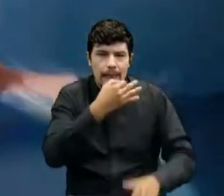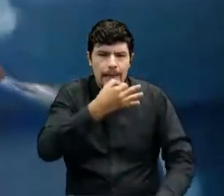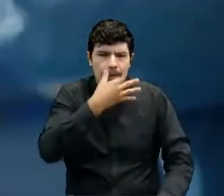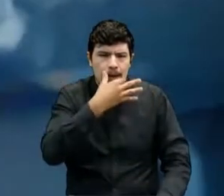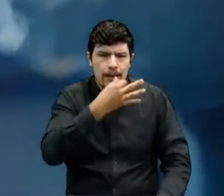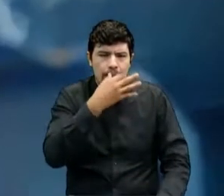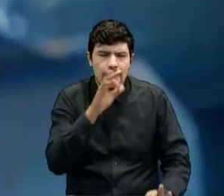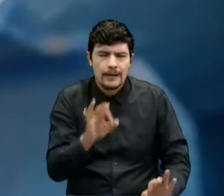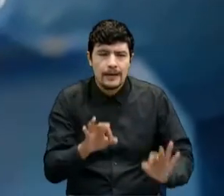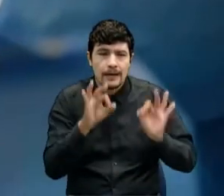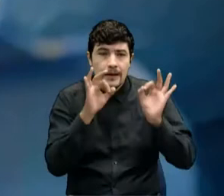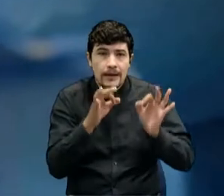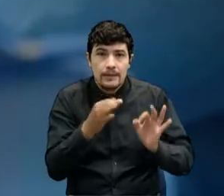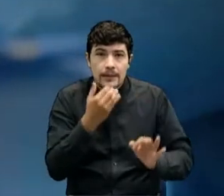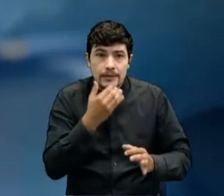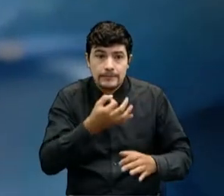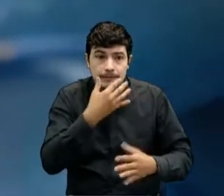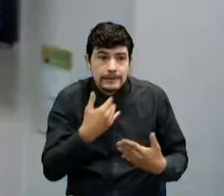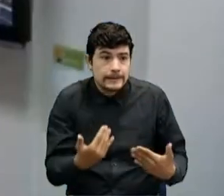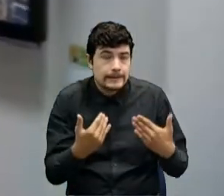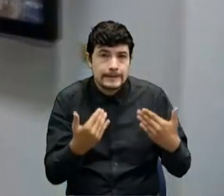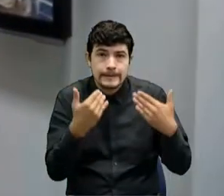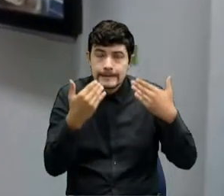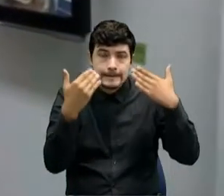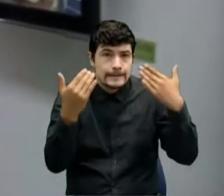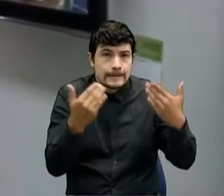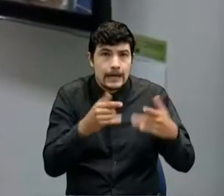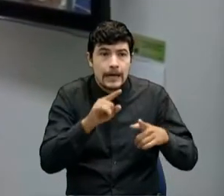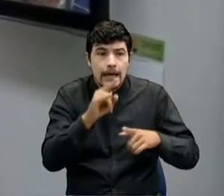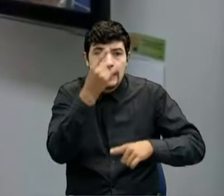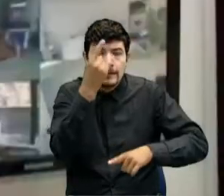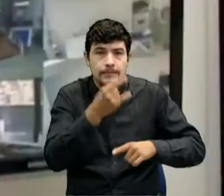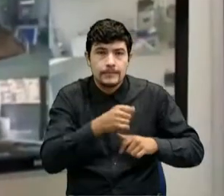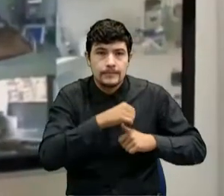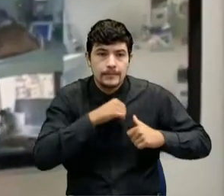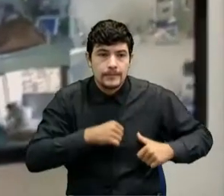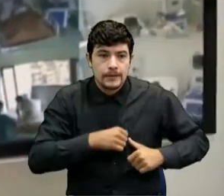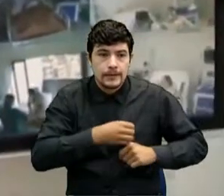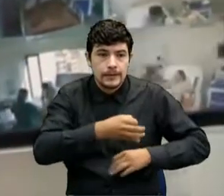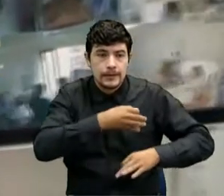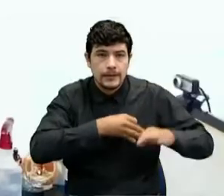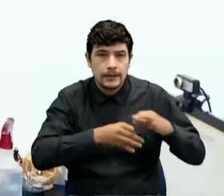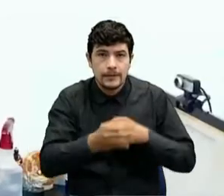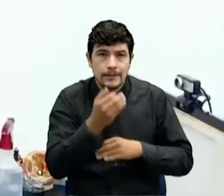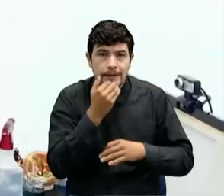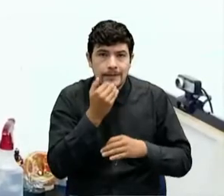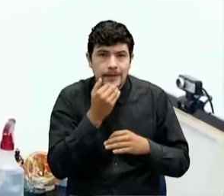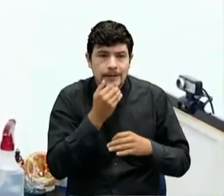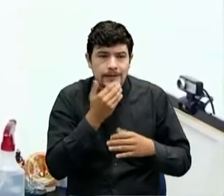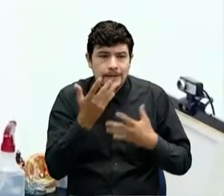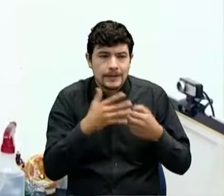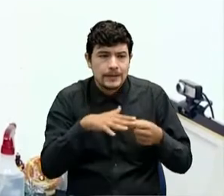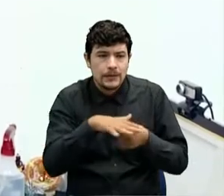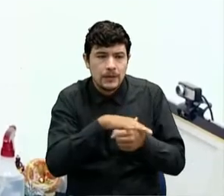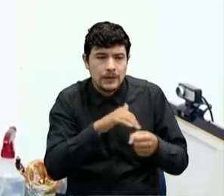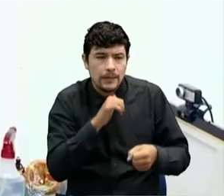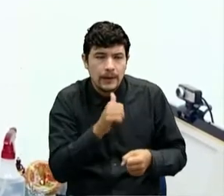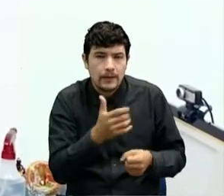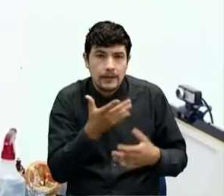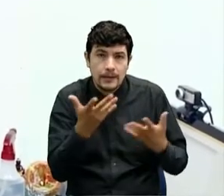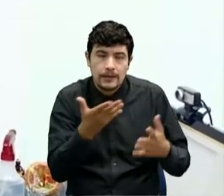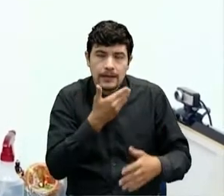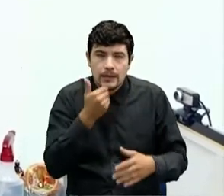falla cardíaca no funciona. Así que un trasplante en algún momento, cuando ya los síntomas estuvieron mucho peor, fue la mejor